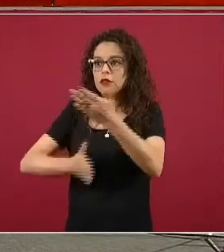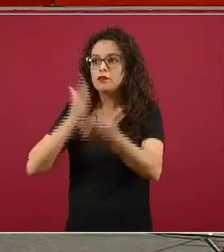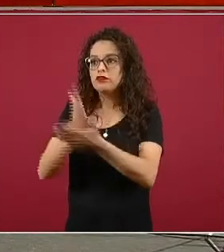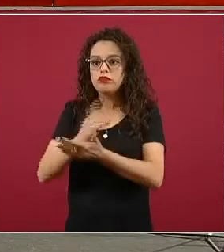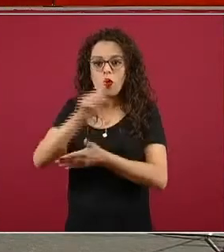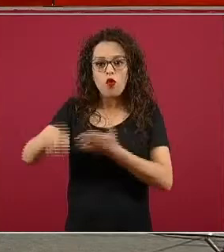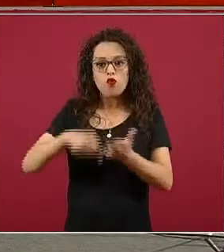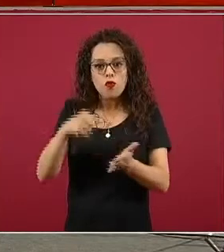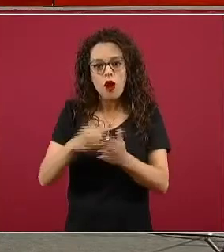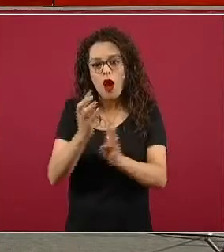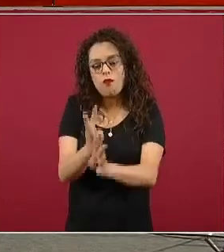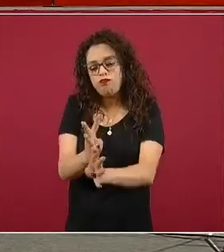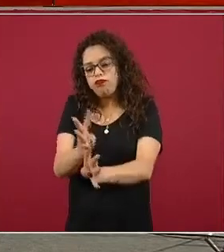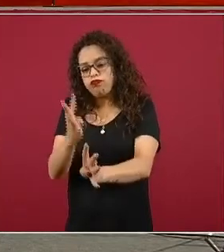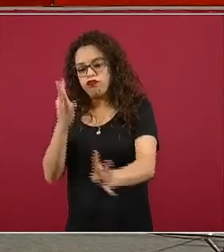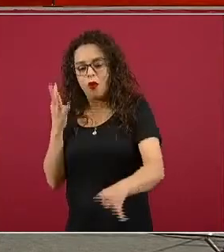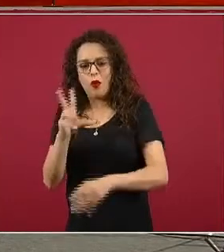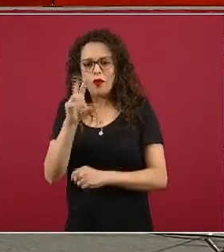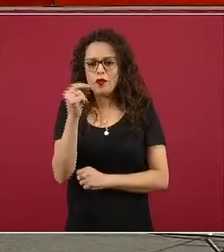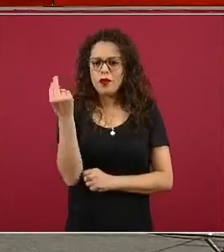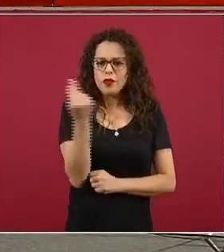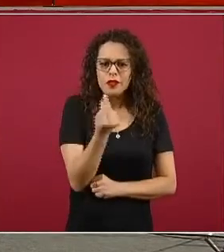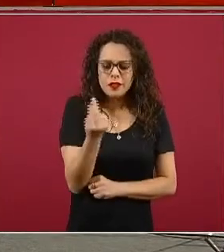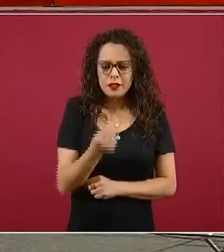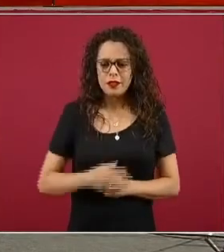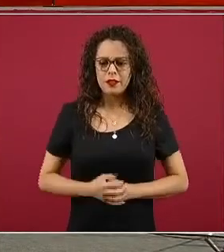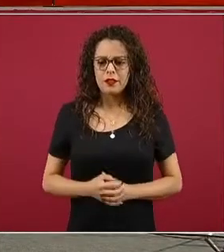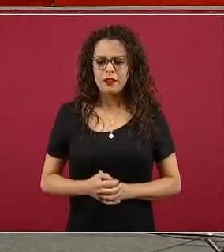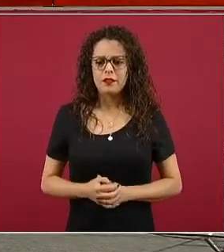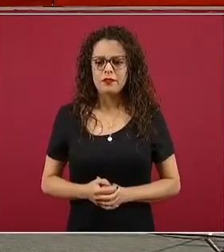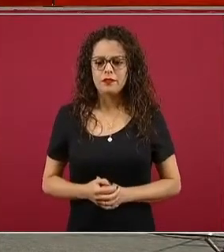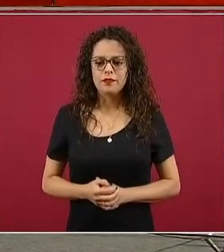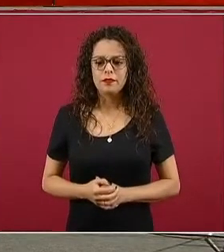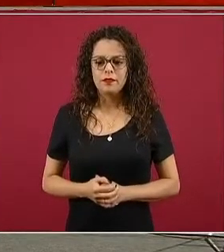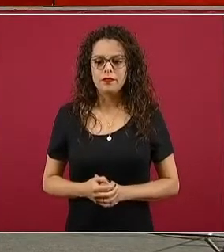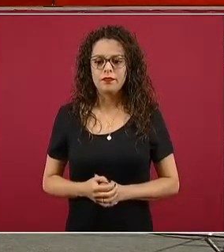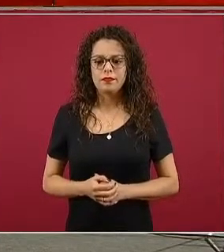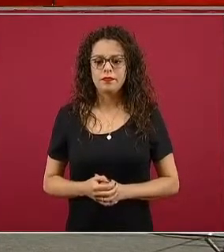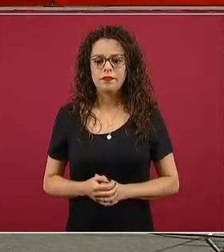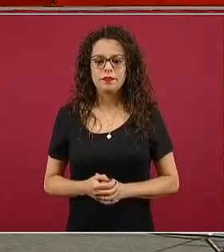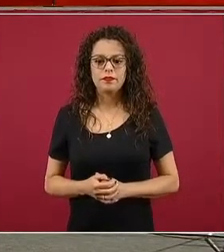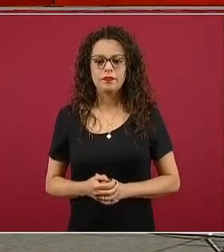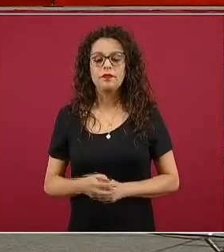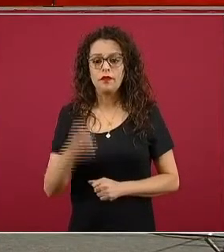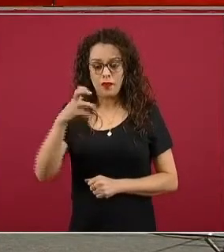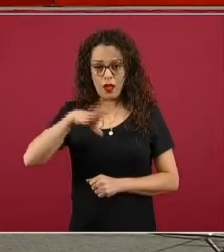ir a acercarse a una oficina donde hay más riesgo. Aquí hay un despliegue